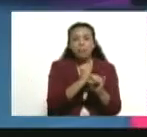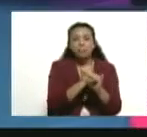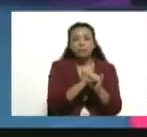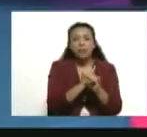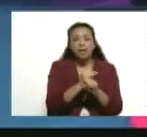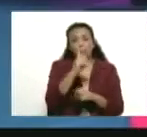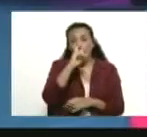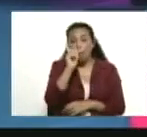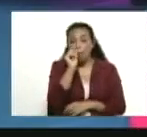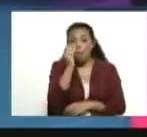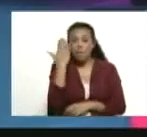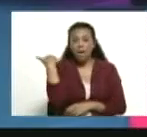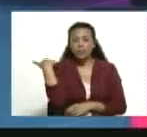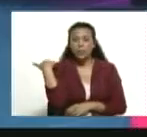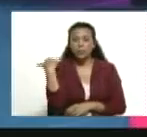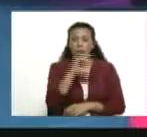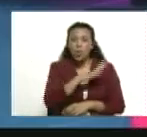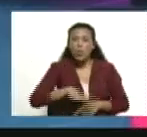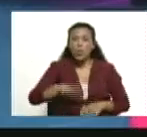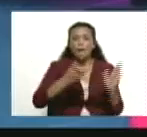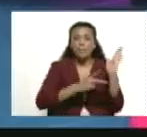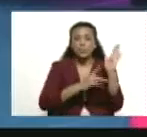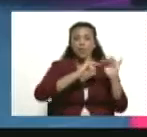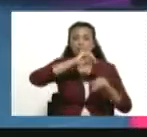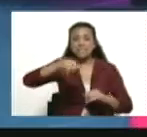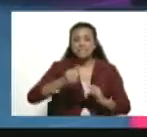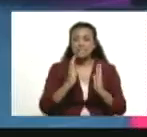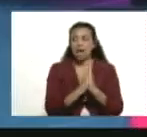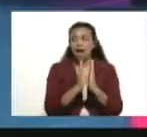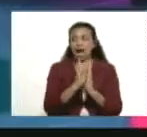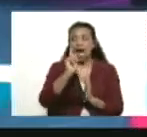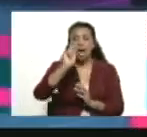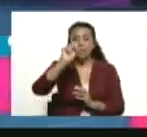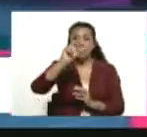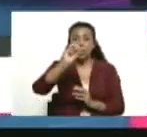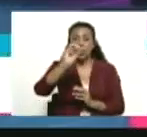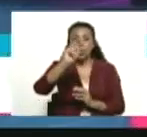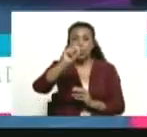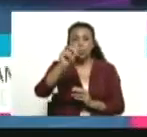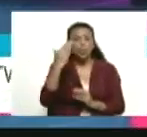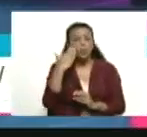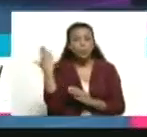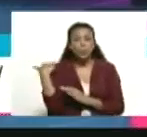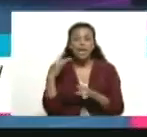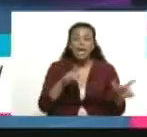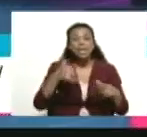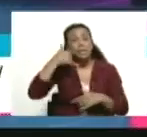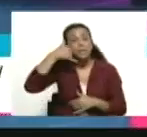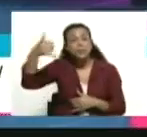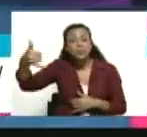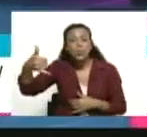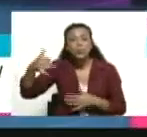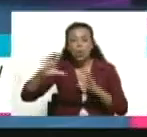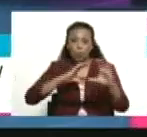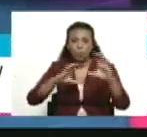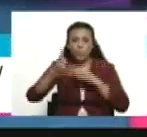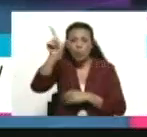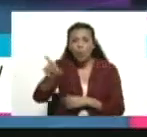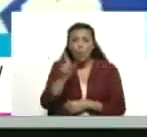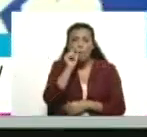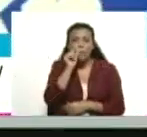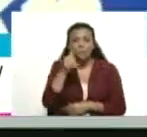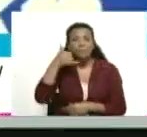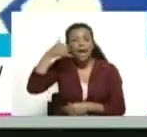algún tiempo en el sector Libertadores de América, parroquia San Antonio del Táchira, municipio Bolívar, presidente, lo tenemos vía telefónica para que usted converse con él.